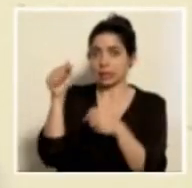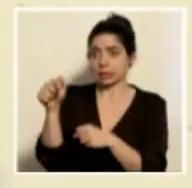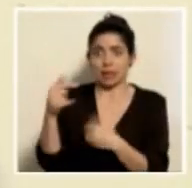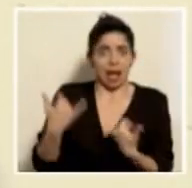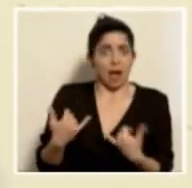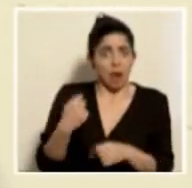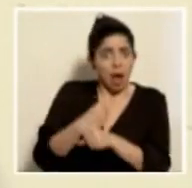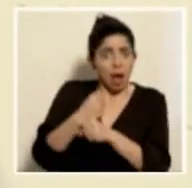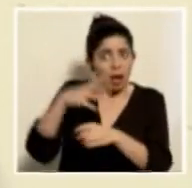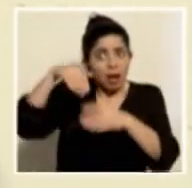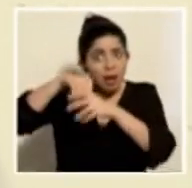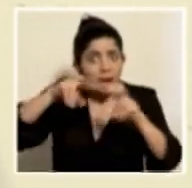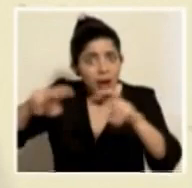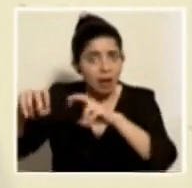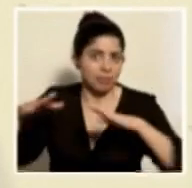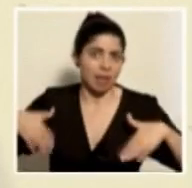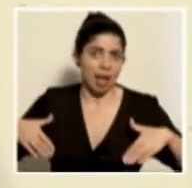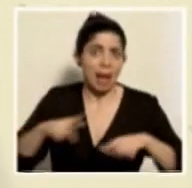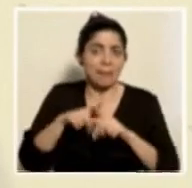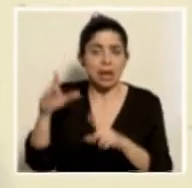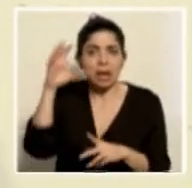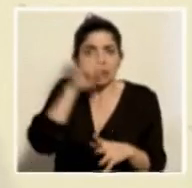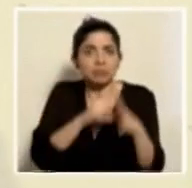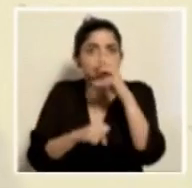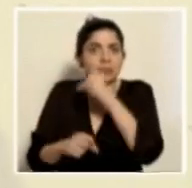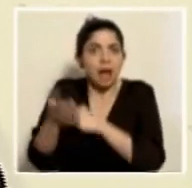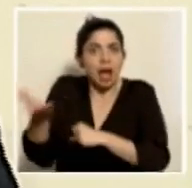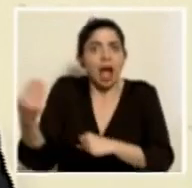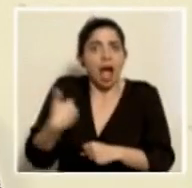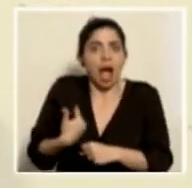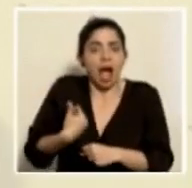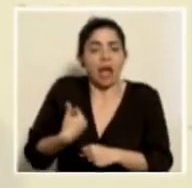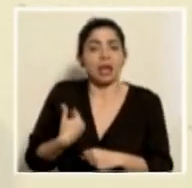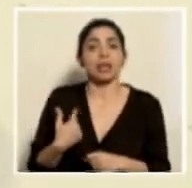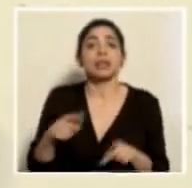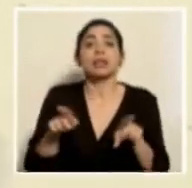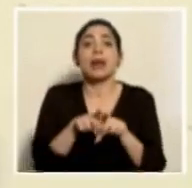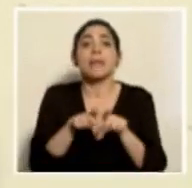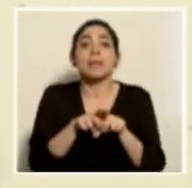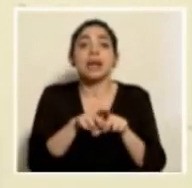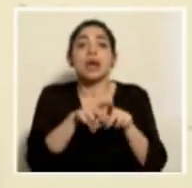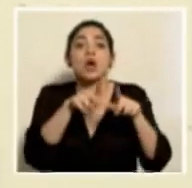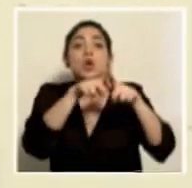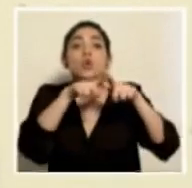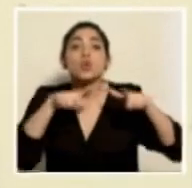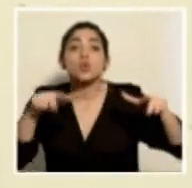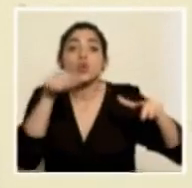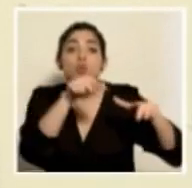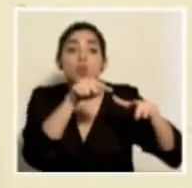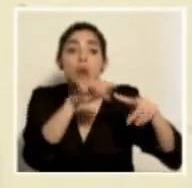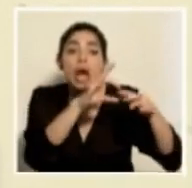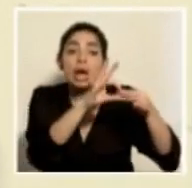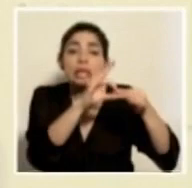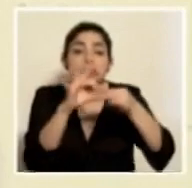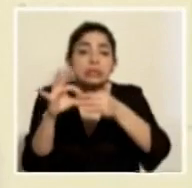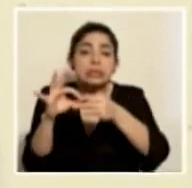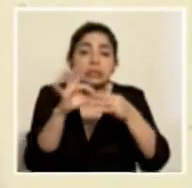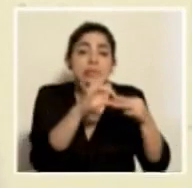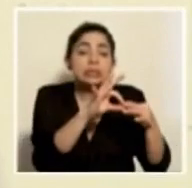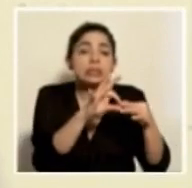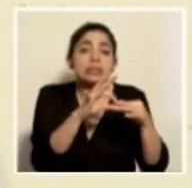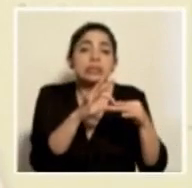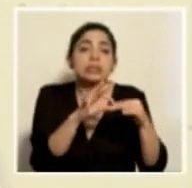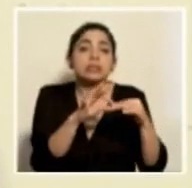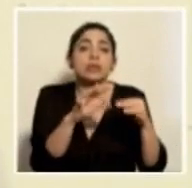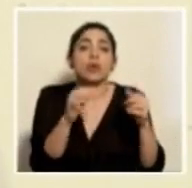haciendo ningún operativo. Y claro que estamos detectando, como yo indicaba, casos en lugares que tienen relación o que tienen alguna forma de